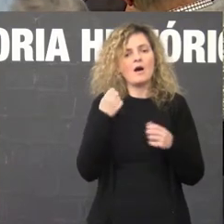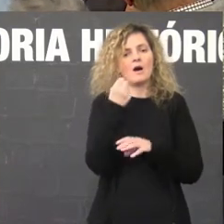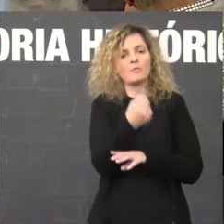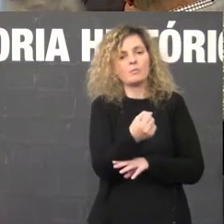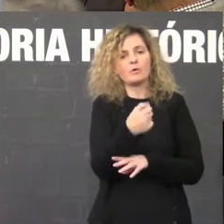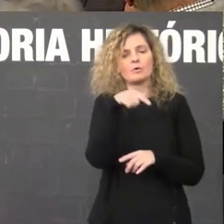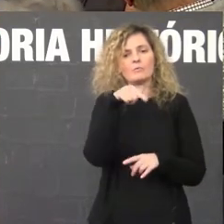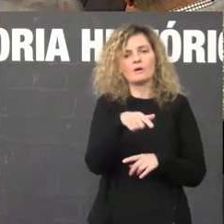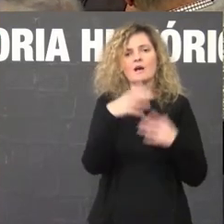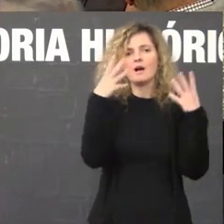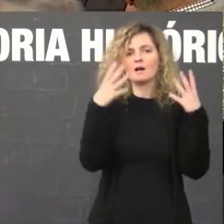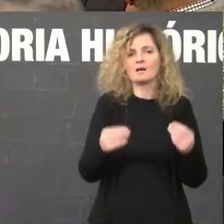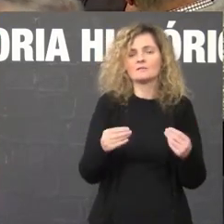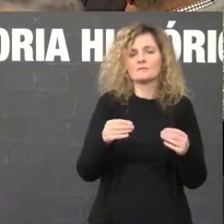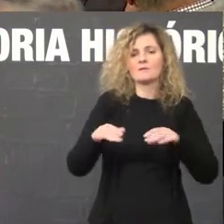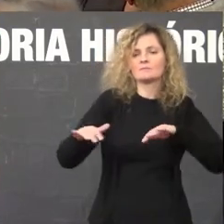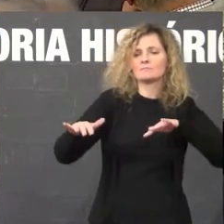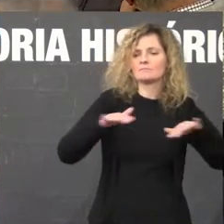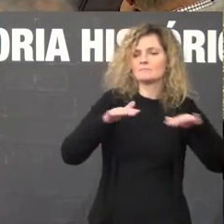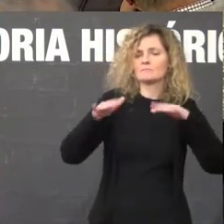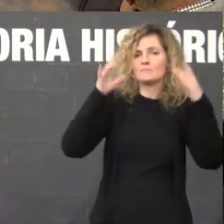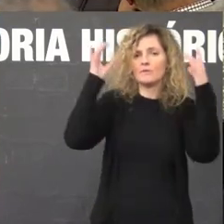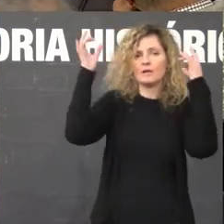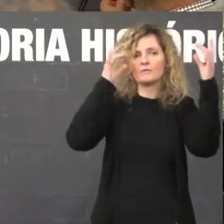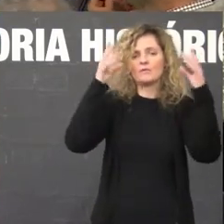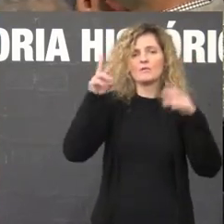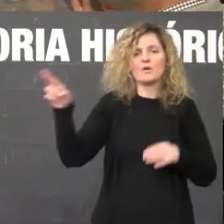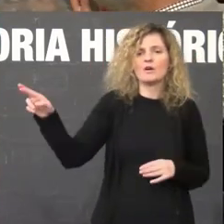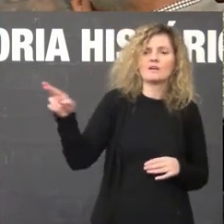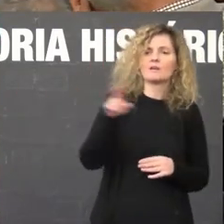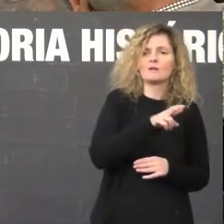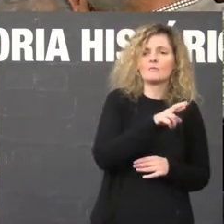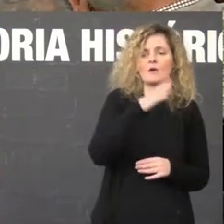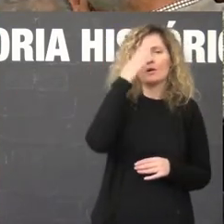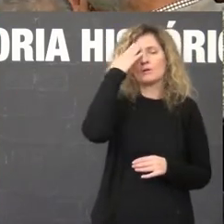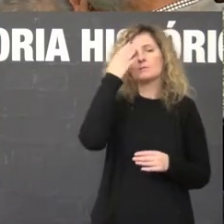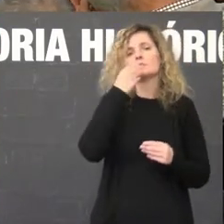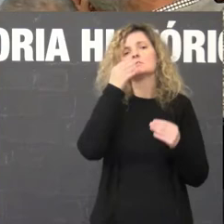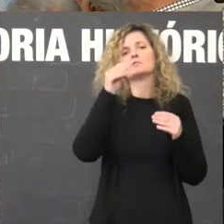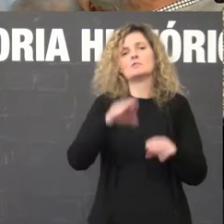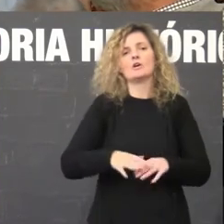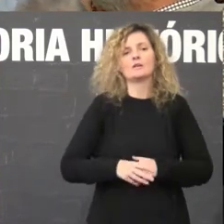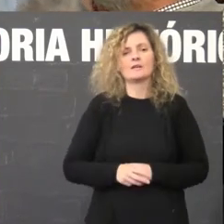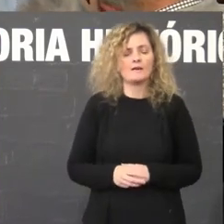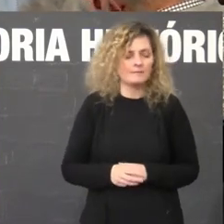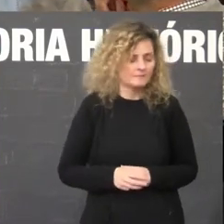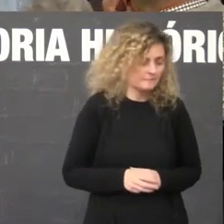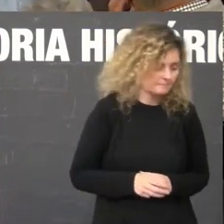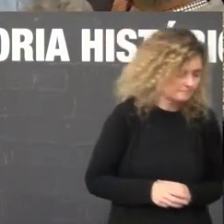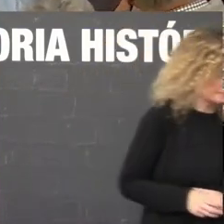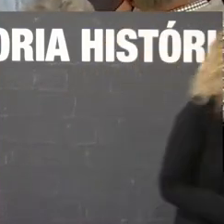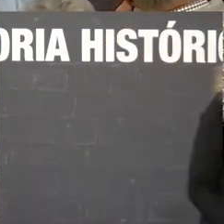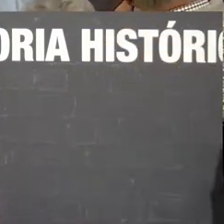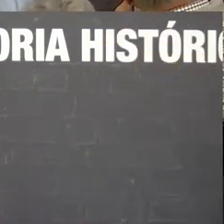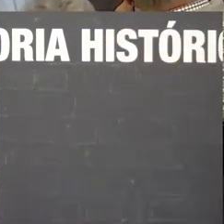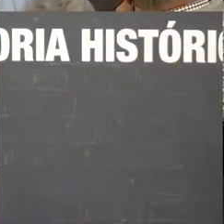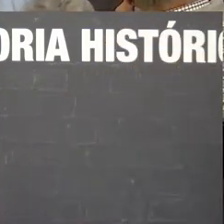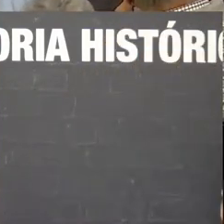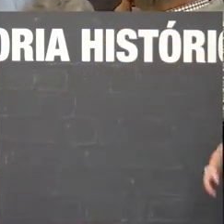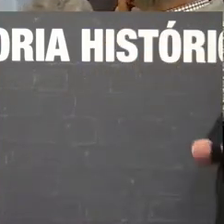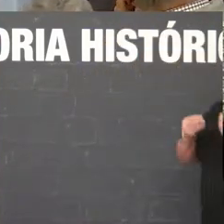apoia moitas das actividades da recuperación da memoria histórica. A elas moitas